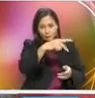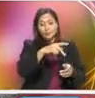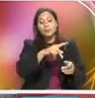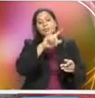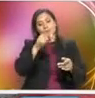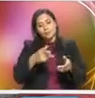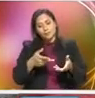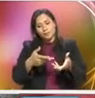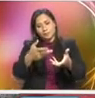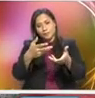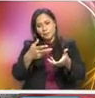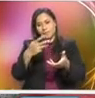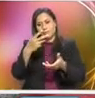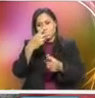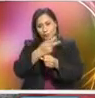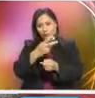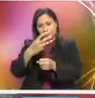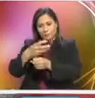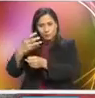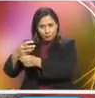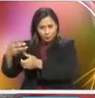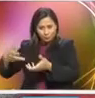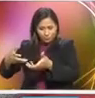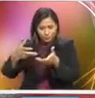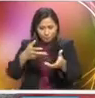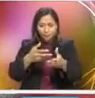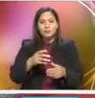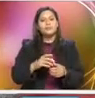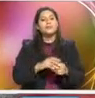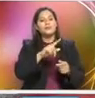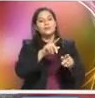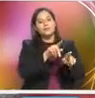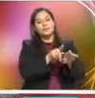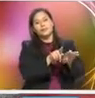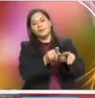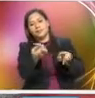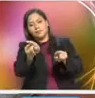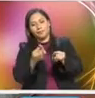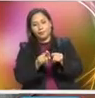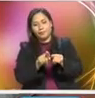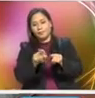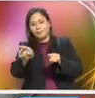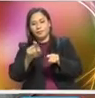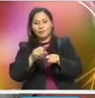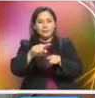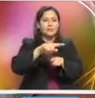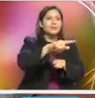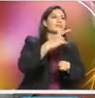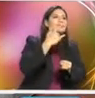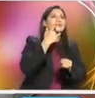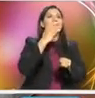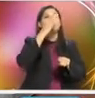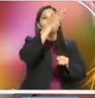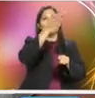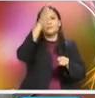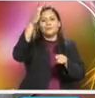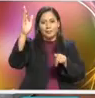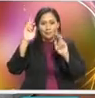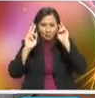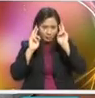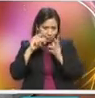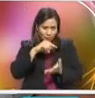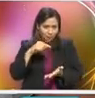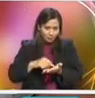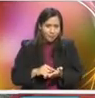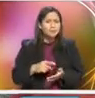uno puede hacer las ramificaciones para ver las diferentes, ahora sí que atractivos que tiene la